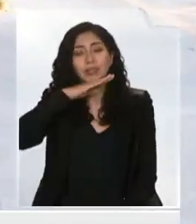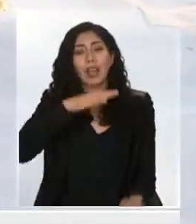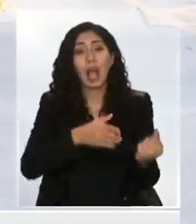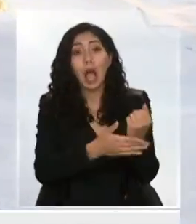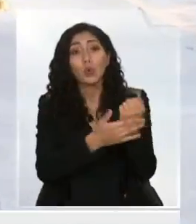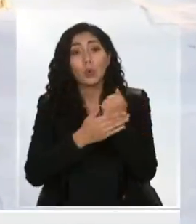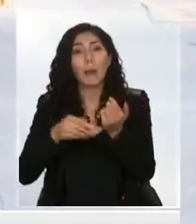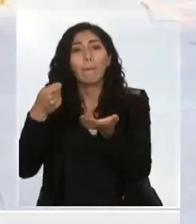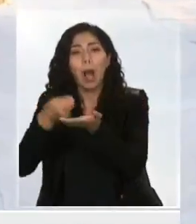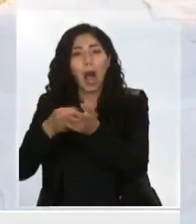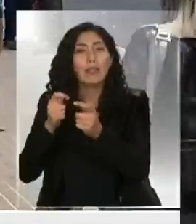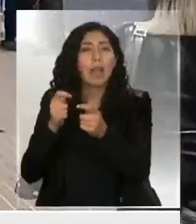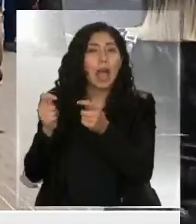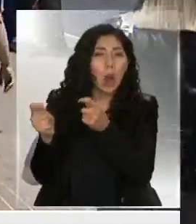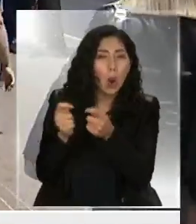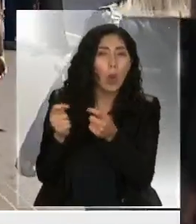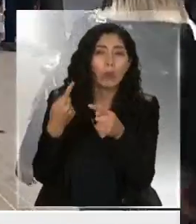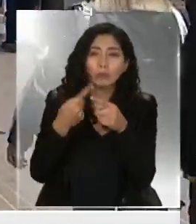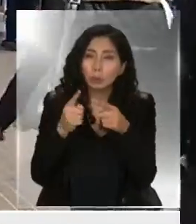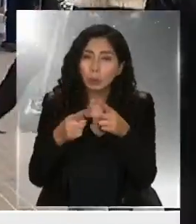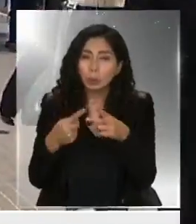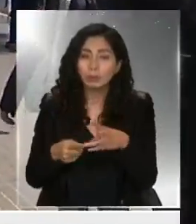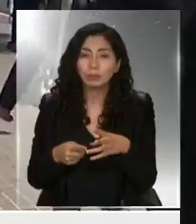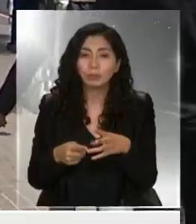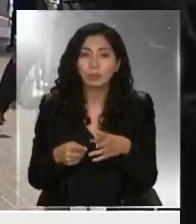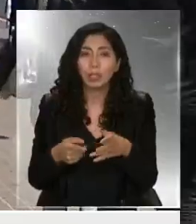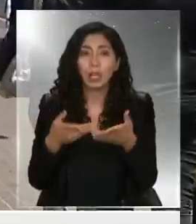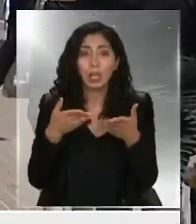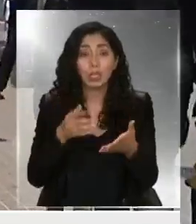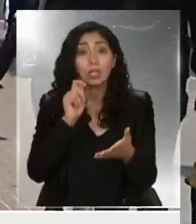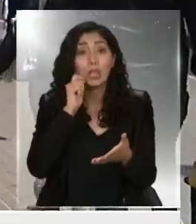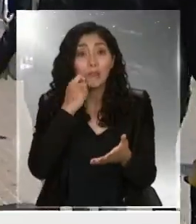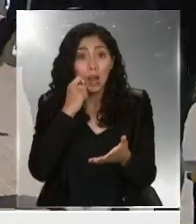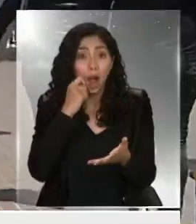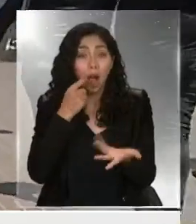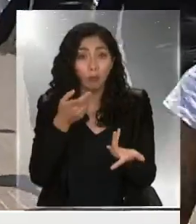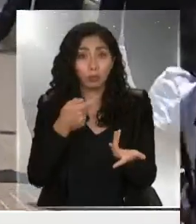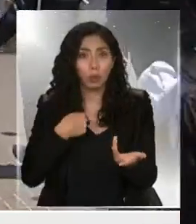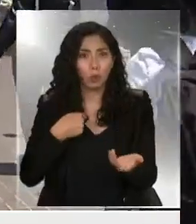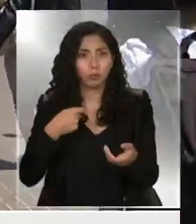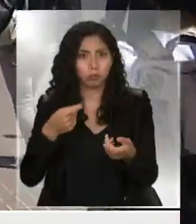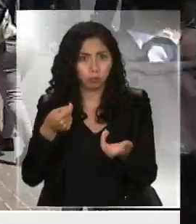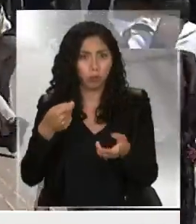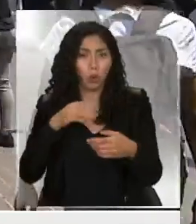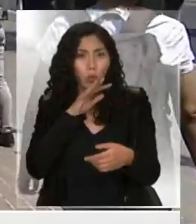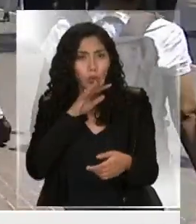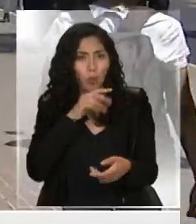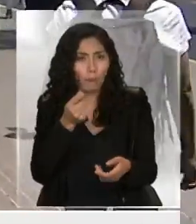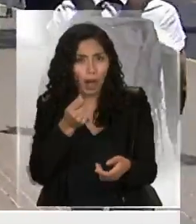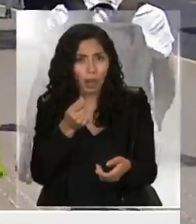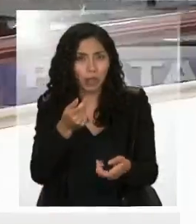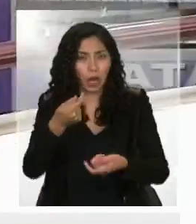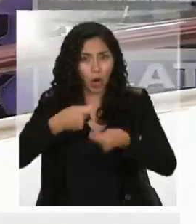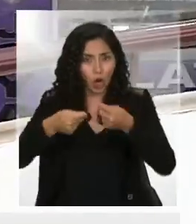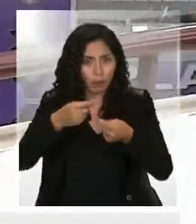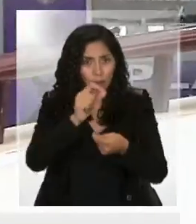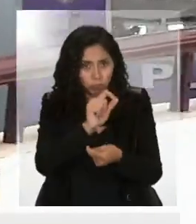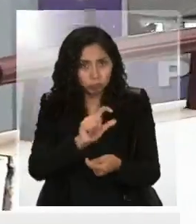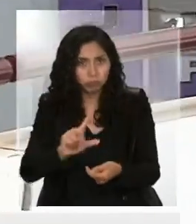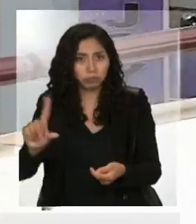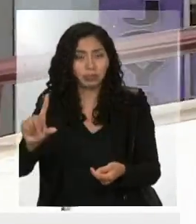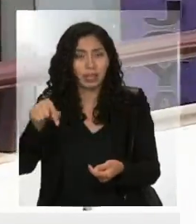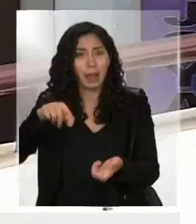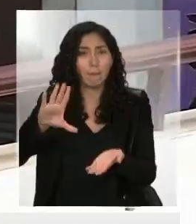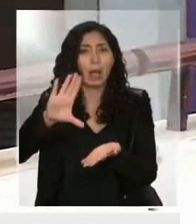pagar unas deudas que estaba atrasado. Inyecta dinero a la economía, hace que se mueva, ¿cierto? El país se vio del